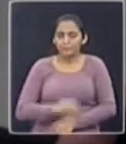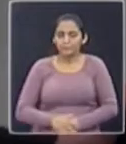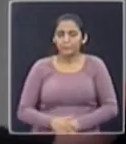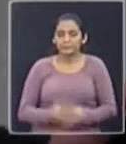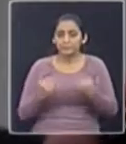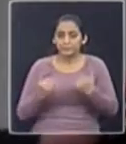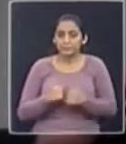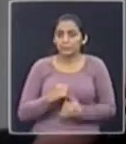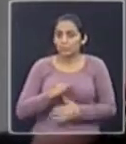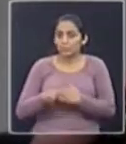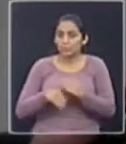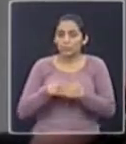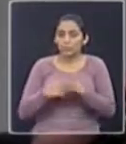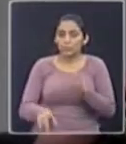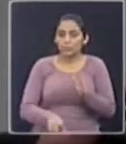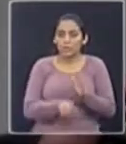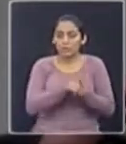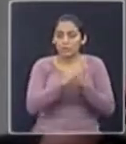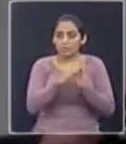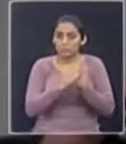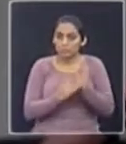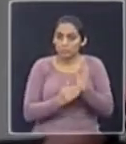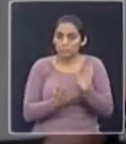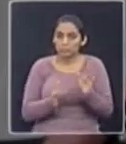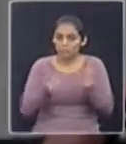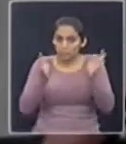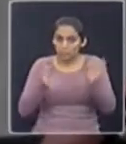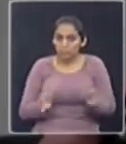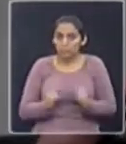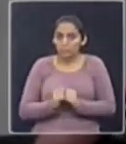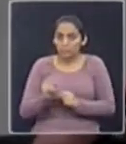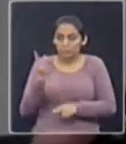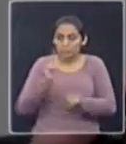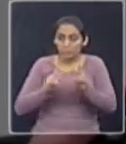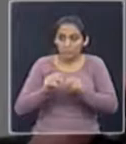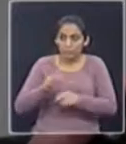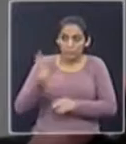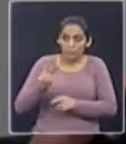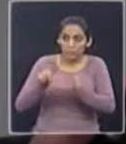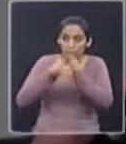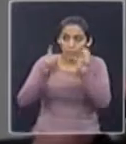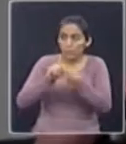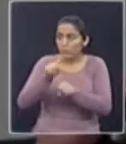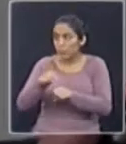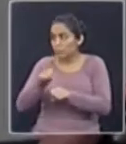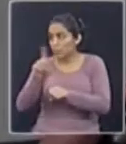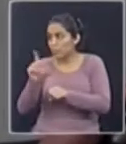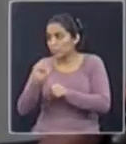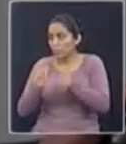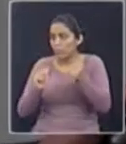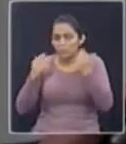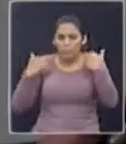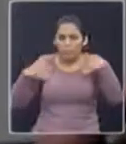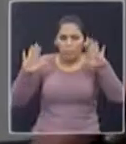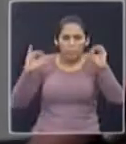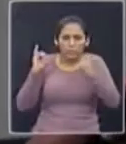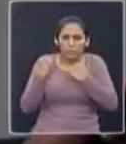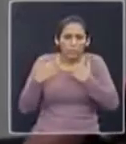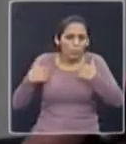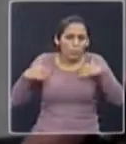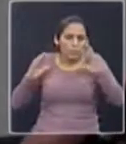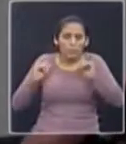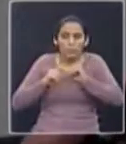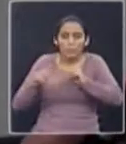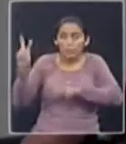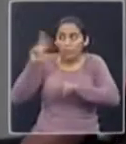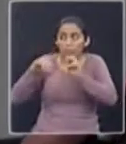la normativa nacional, cumple con todos los requisitos y sobre todo hay la solvencia de que una y otra empresa, indistintamente de su nacionalidad, tienen la experticia